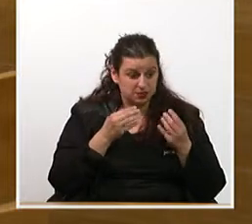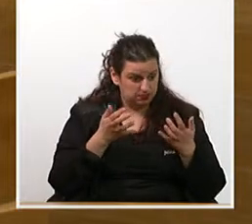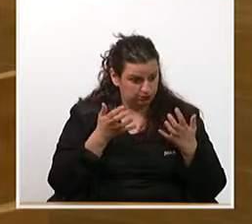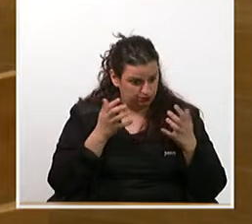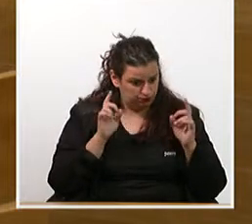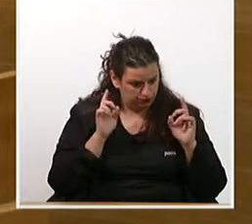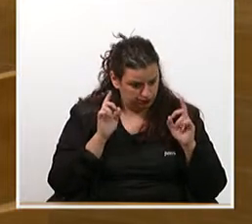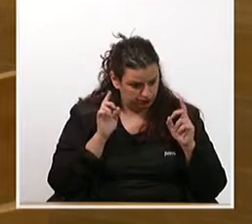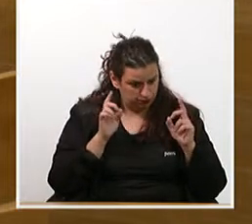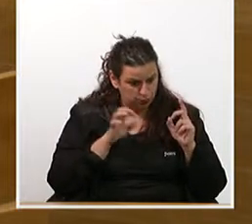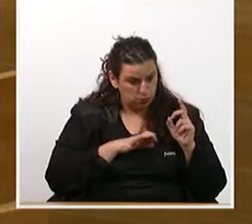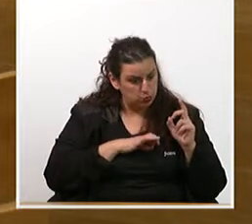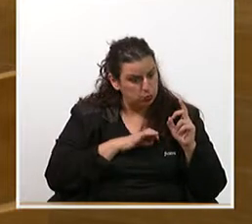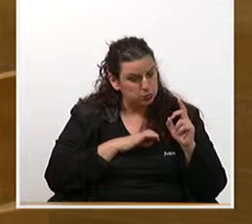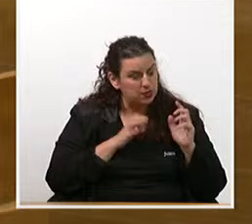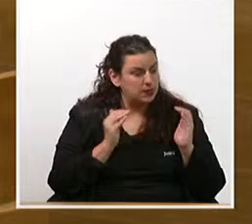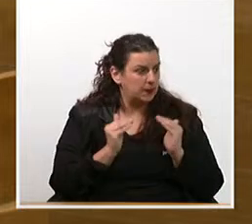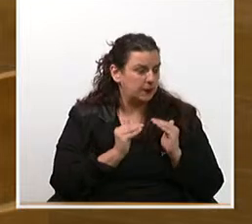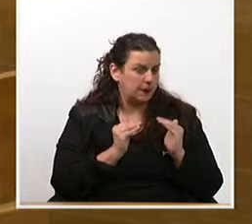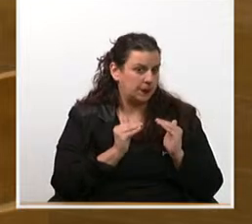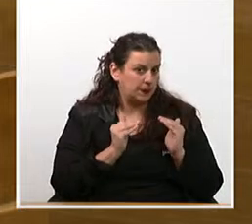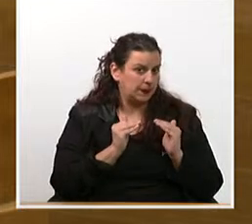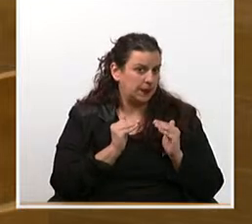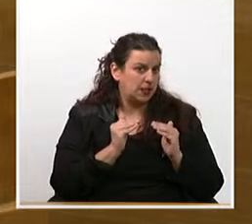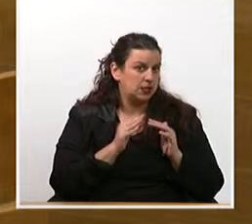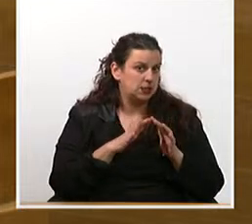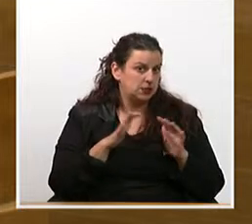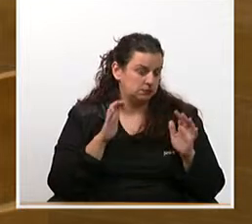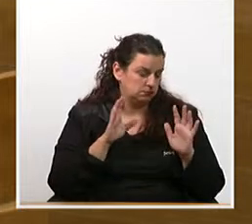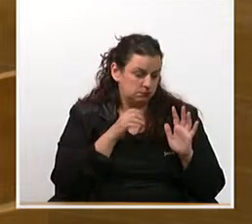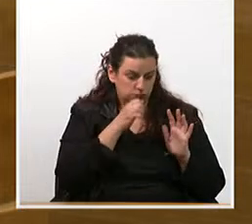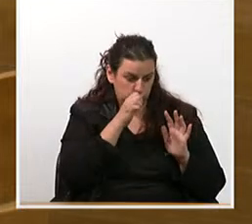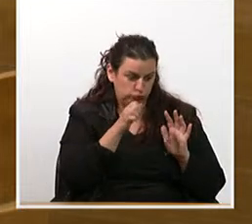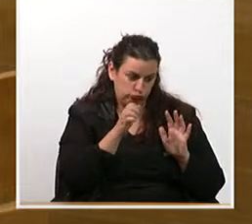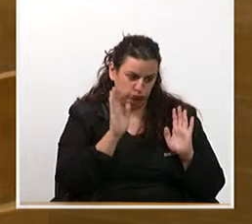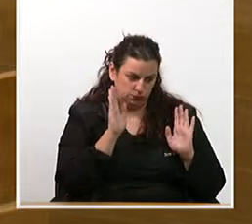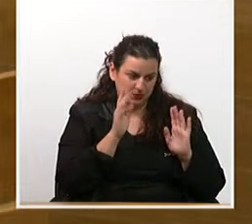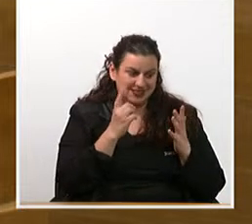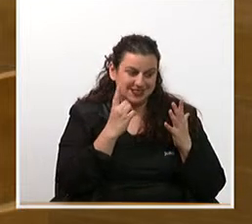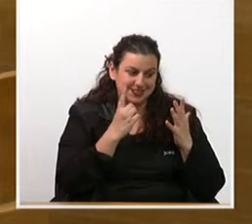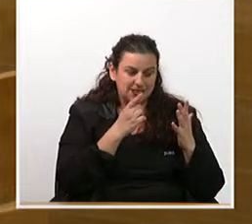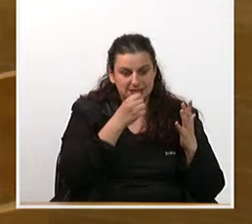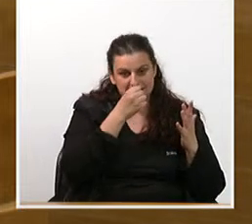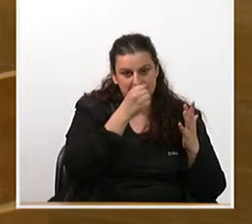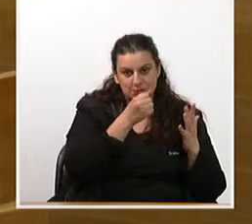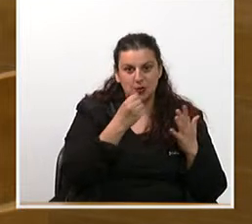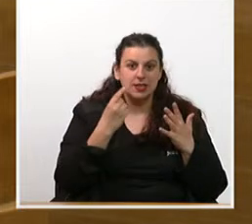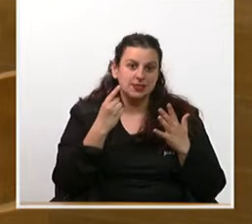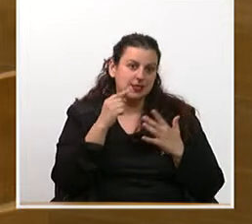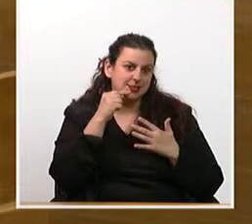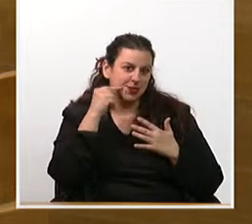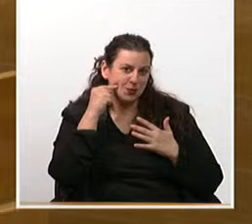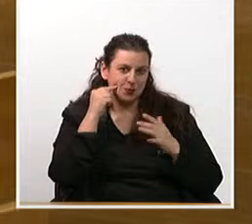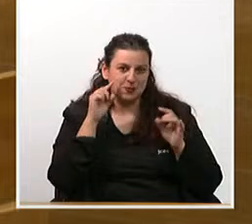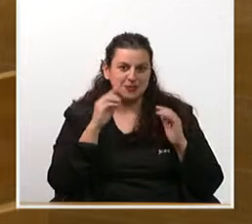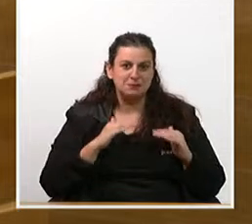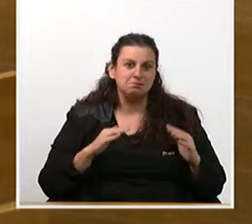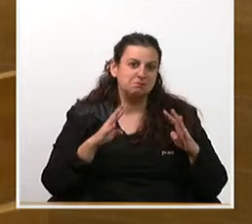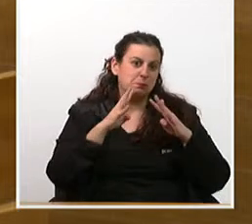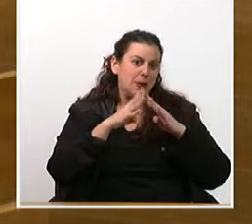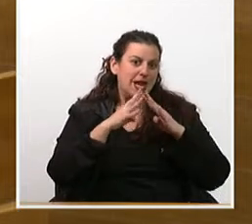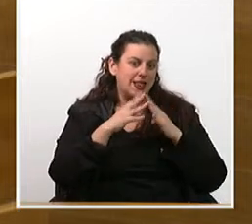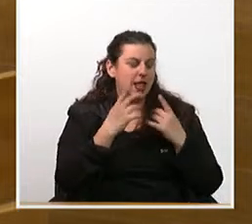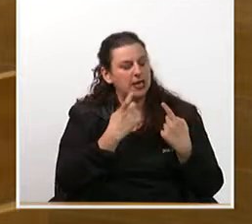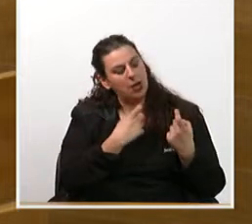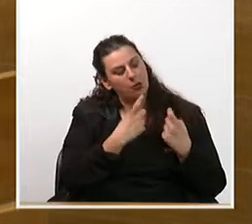eh Porque ustedes son minoritarios frente al soe Pero en cambio eran seis del soe y seis de compromís eh ahí empataron negociaron